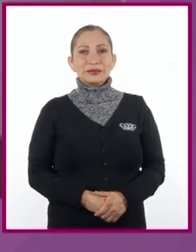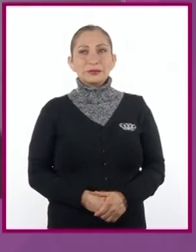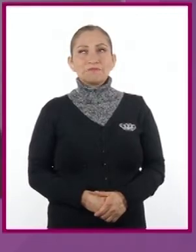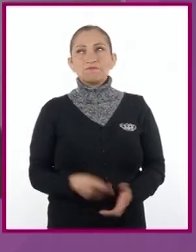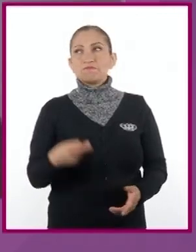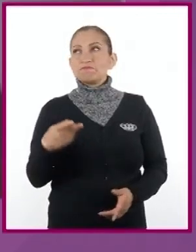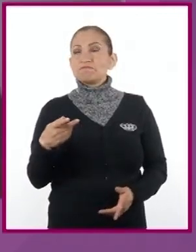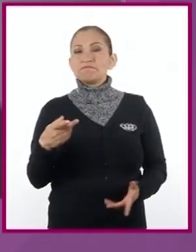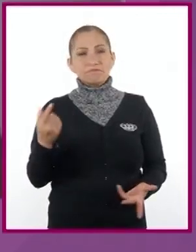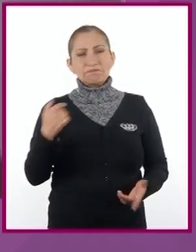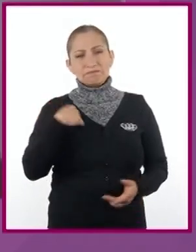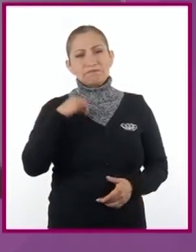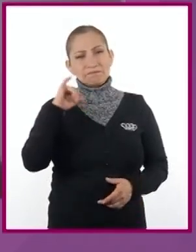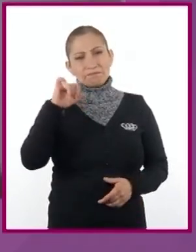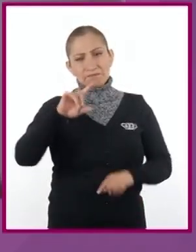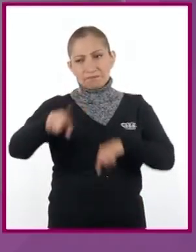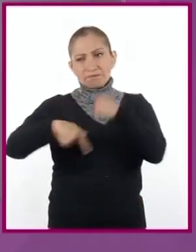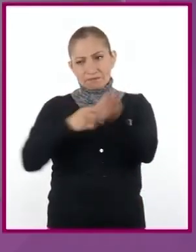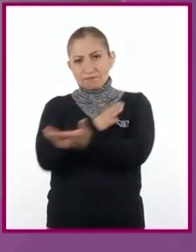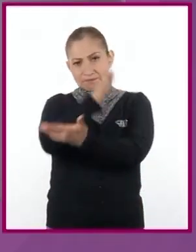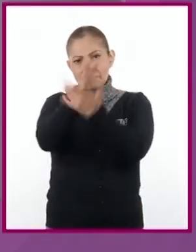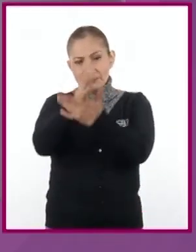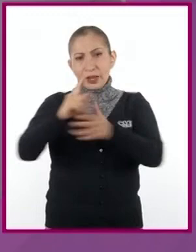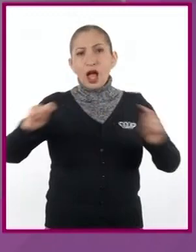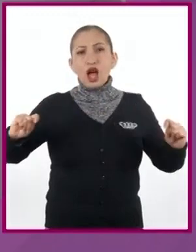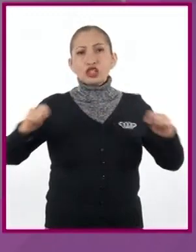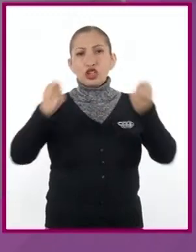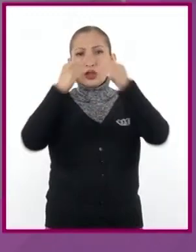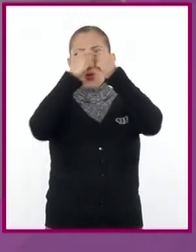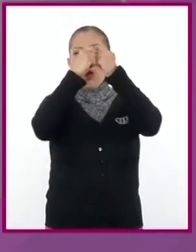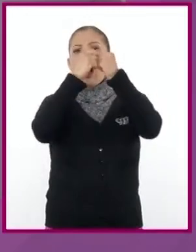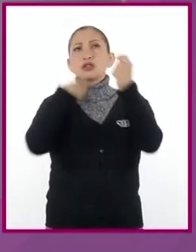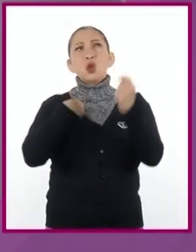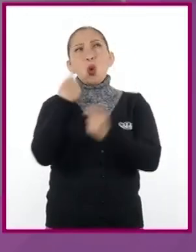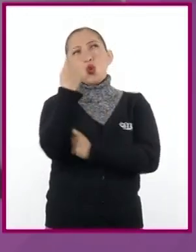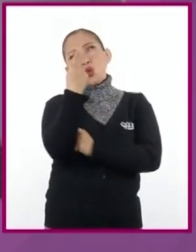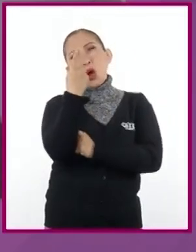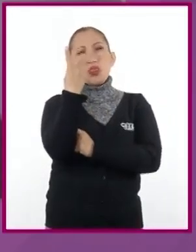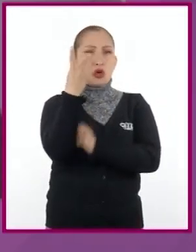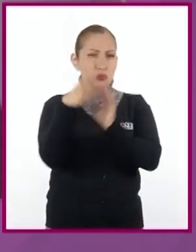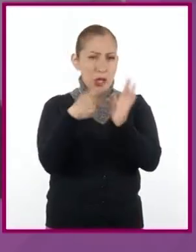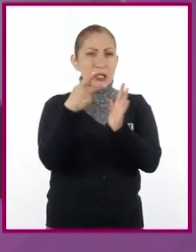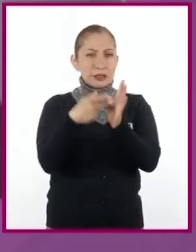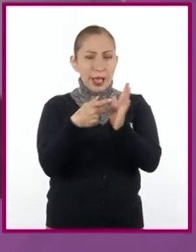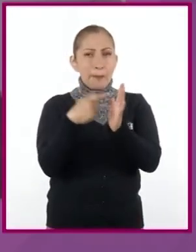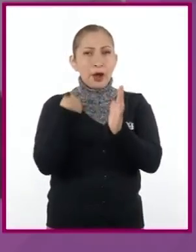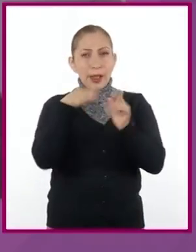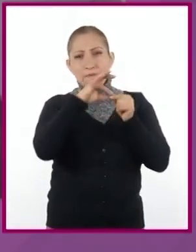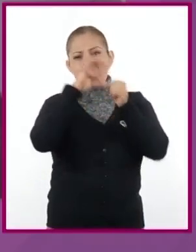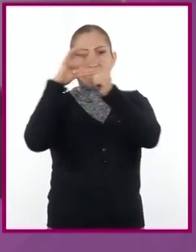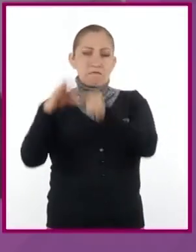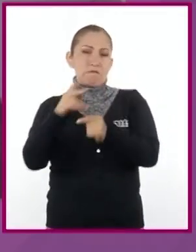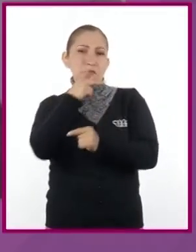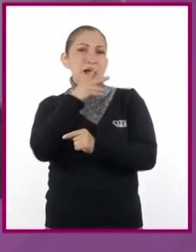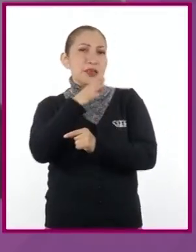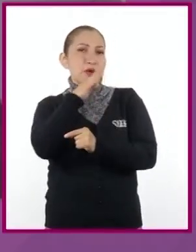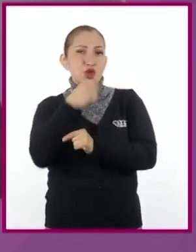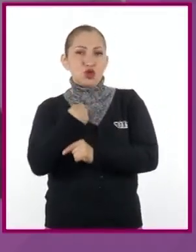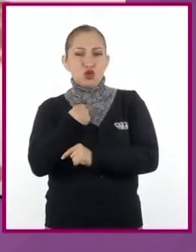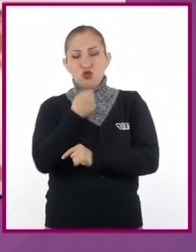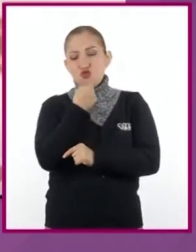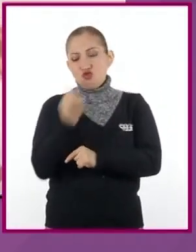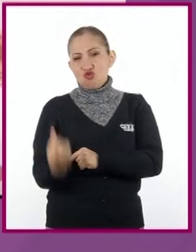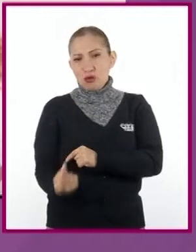Pues yo sí he ido a Teotihuacán. Creo que solamente he ido una o dos veces porque me llevaron mis papás cuando estaba muy